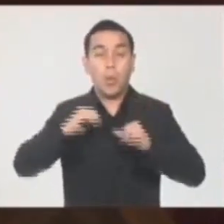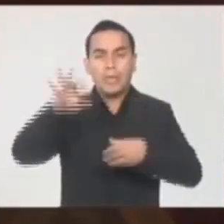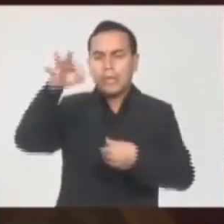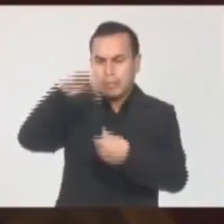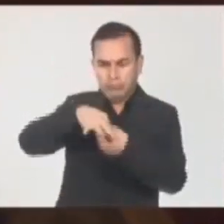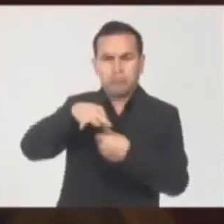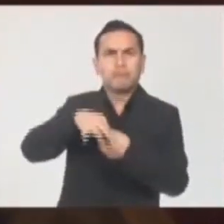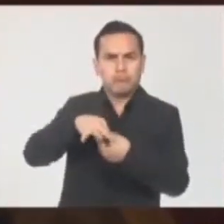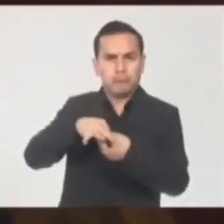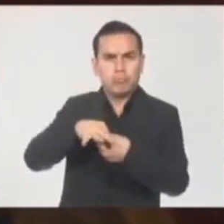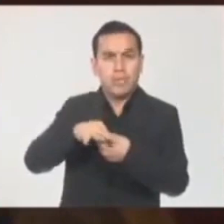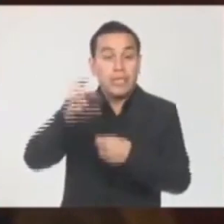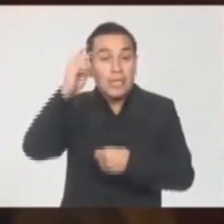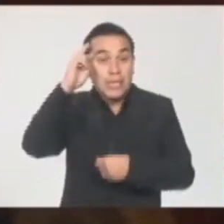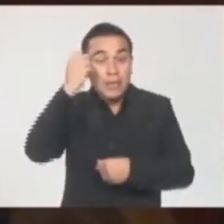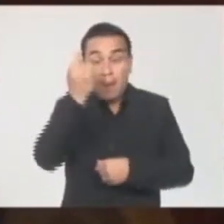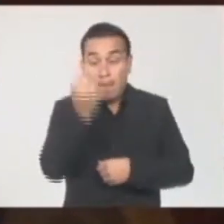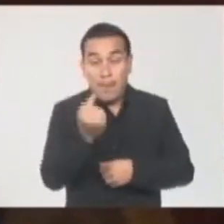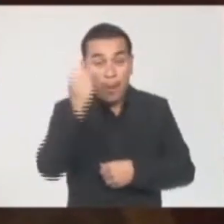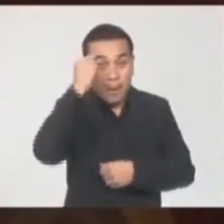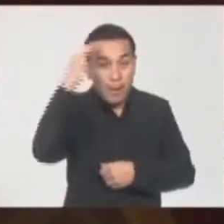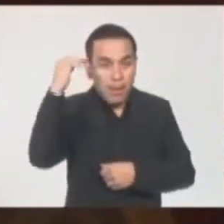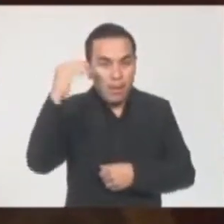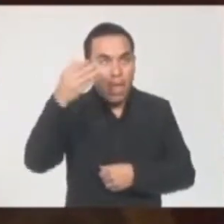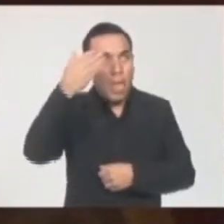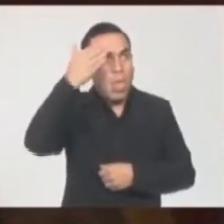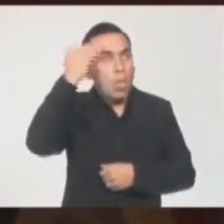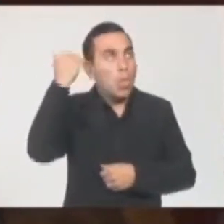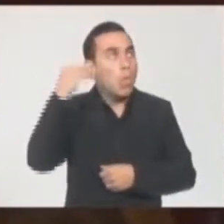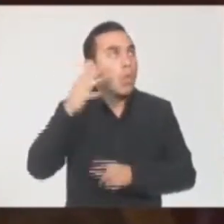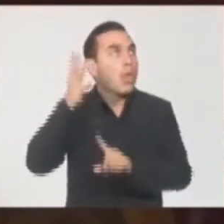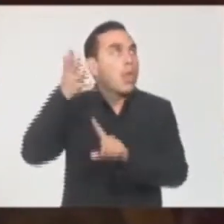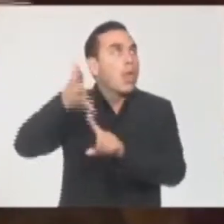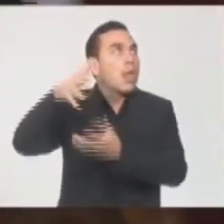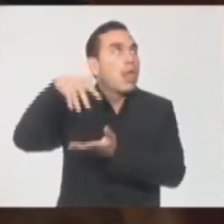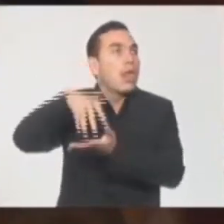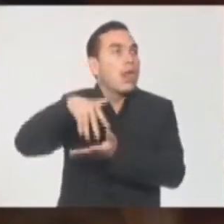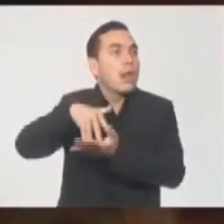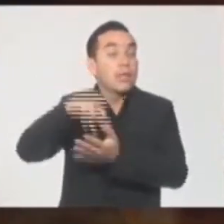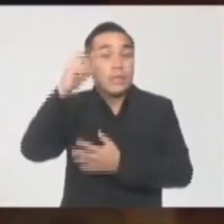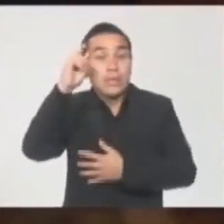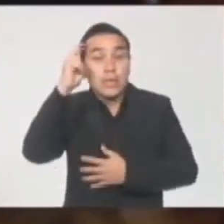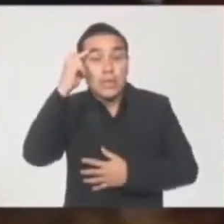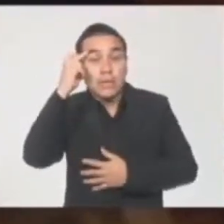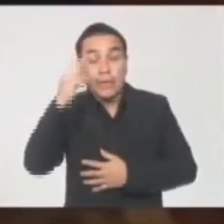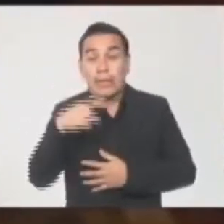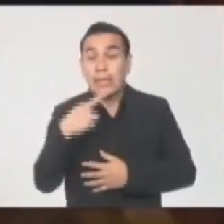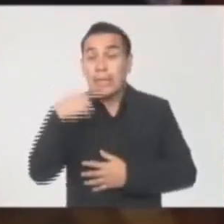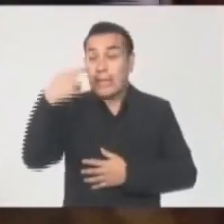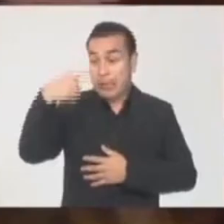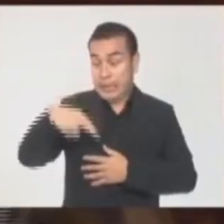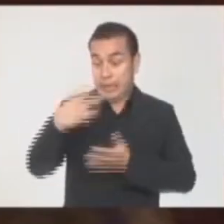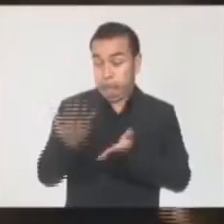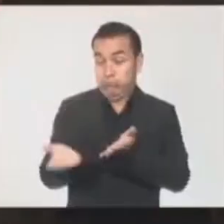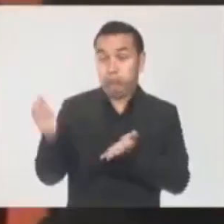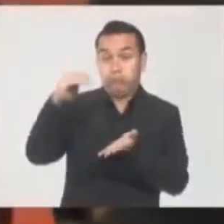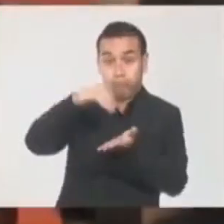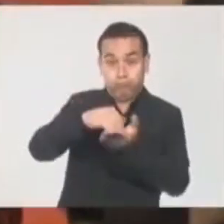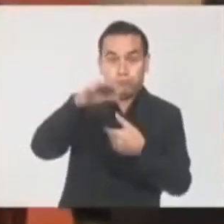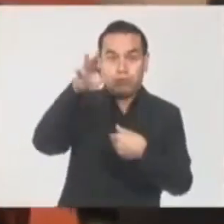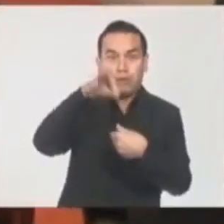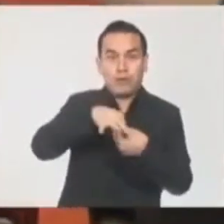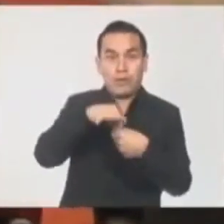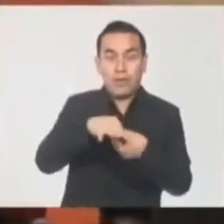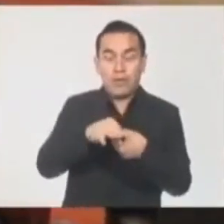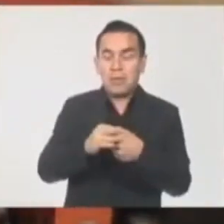sí, pero cuando los políticos llegaban al poder se les olvidaba el pueblo. Y a la hora de pedir de nuevo el voto en las siguientes elecciones, venían